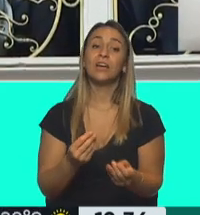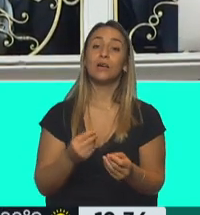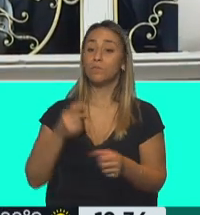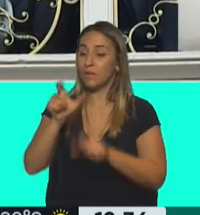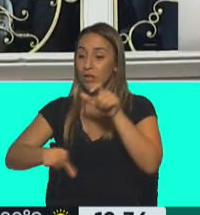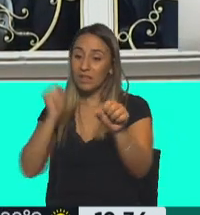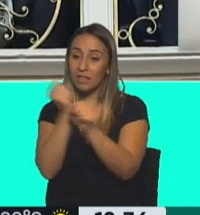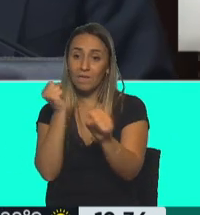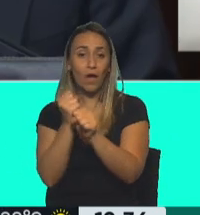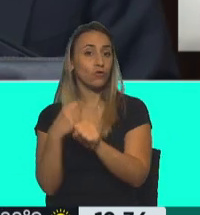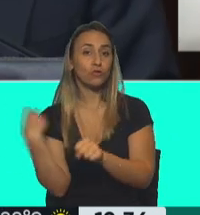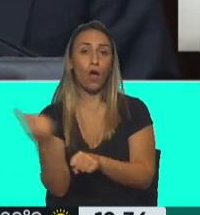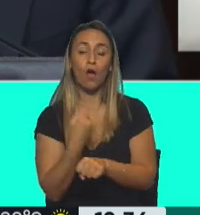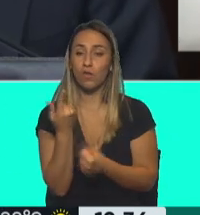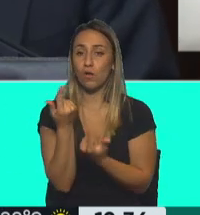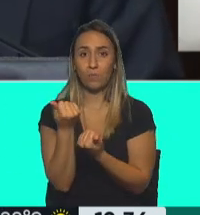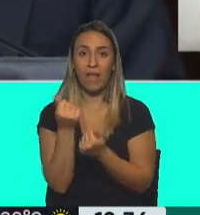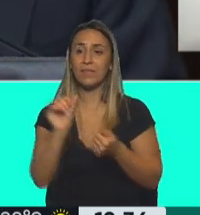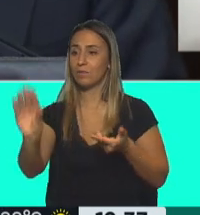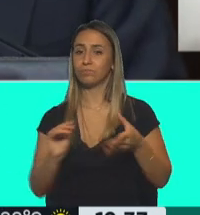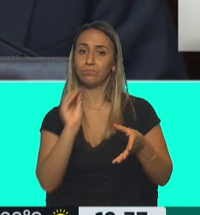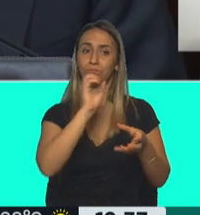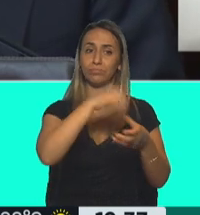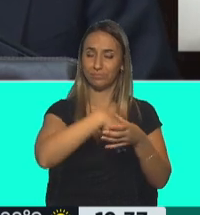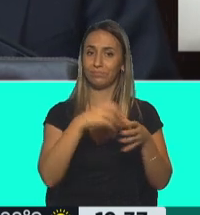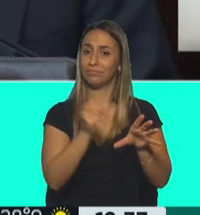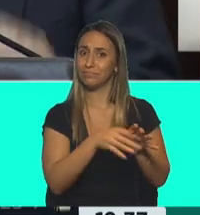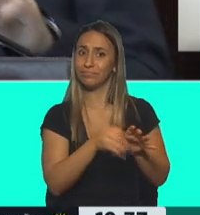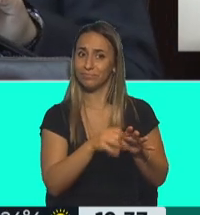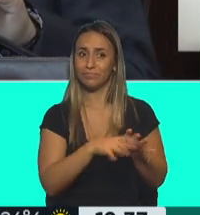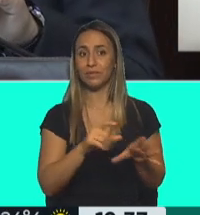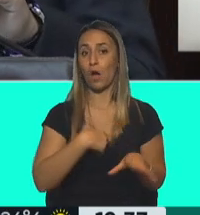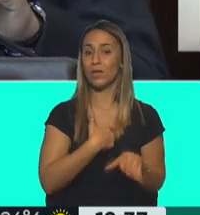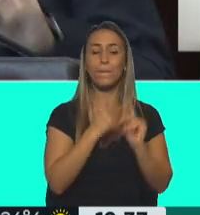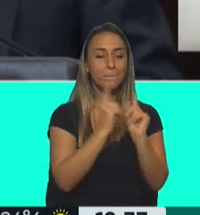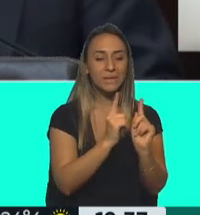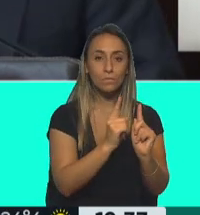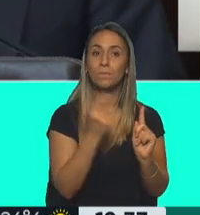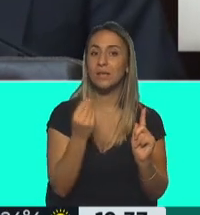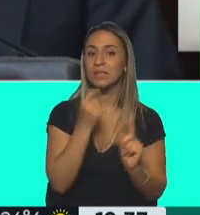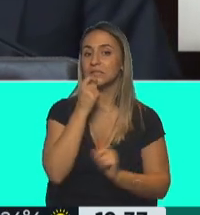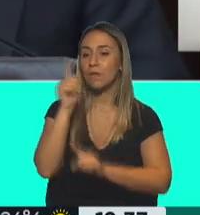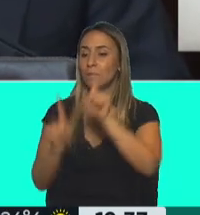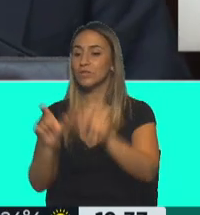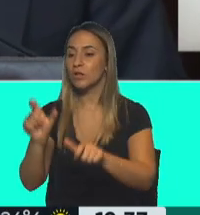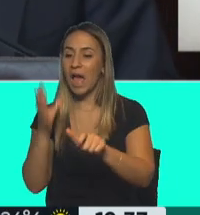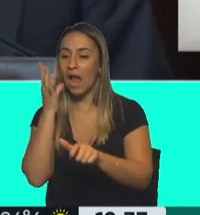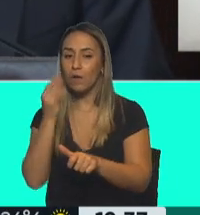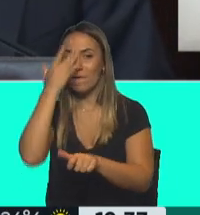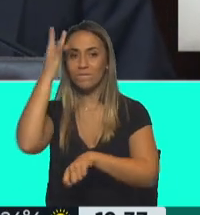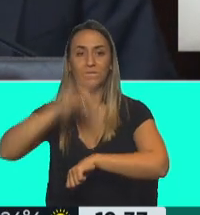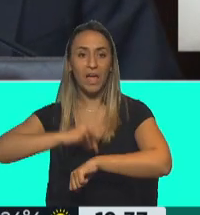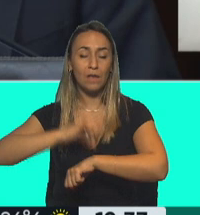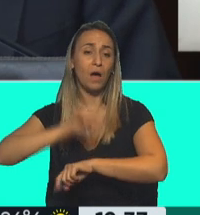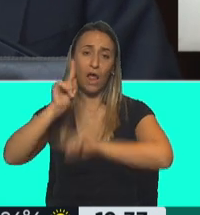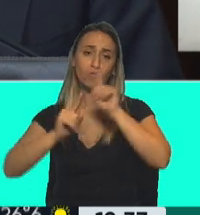tal de que tiene más cantidad de aportantes y es más sustentable en caso de que alguna persona se enferme o algunas personas que